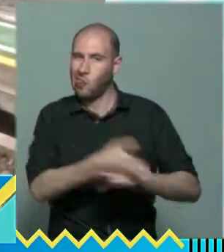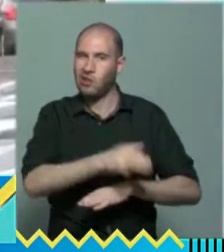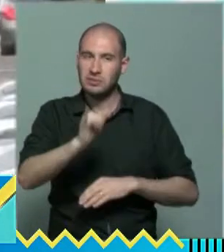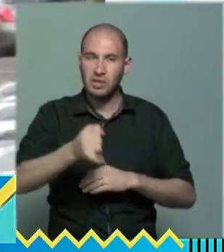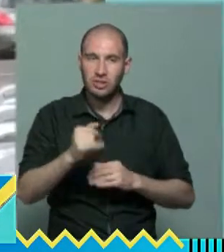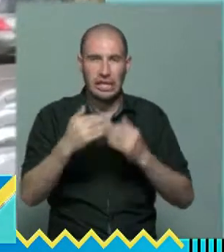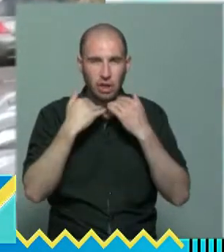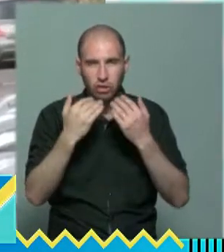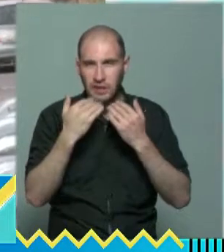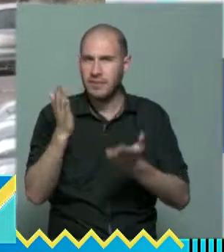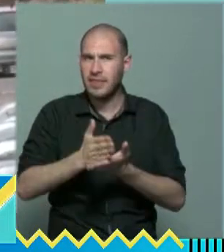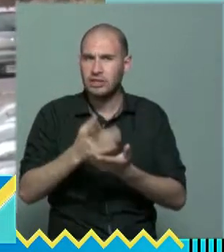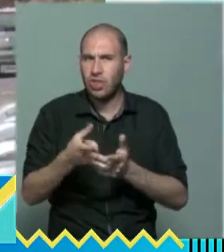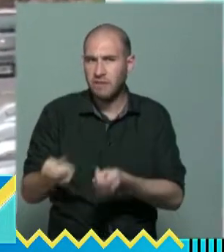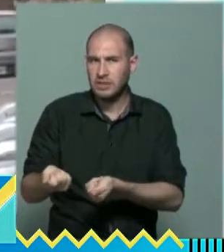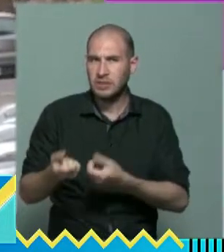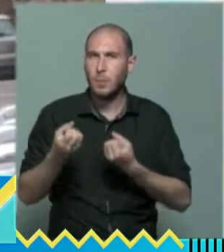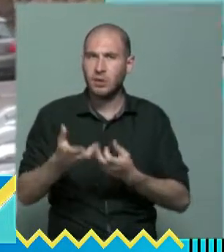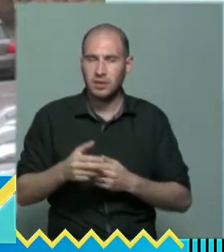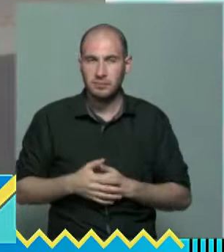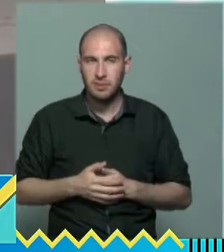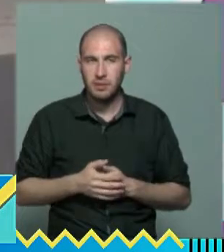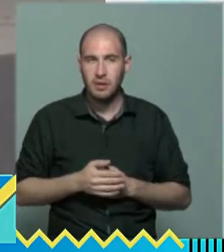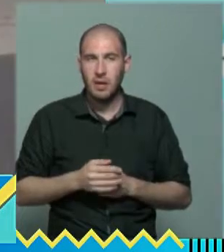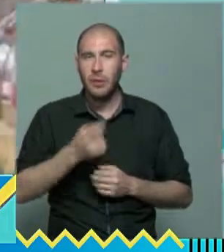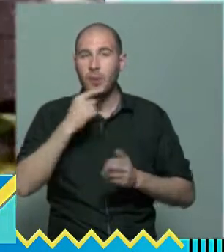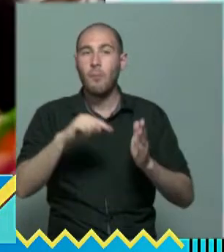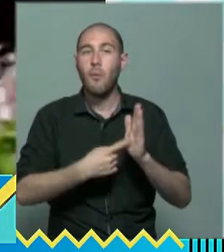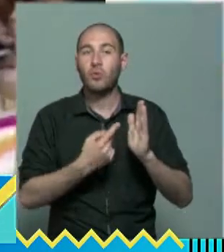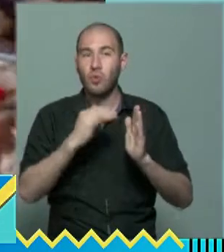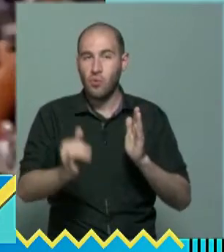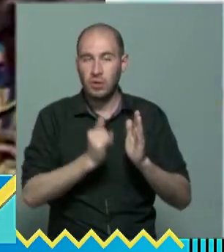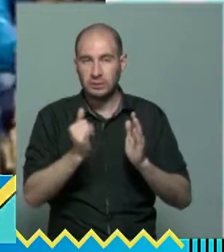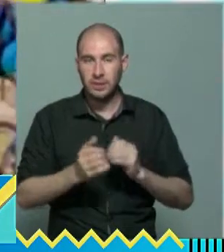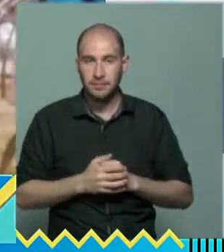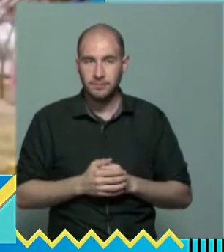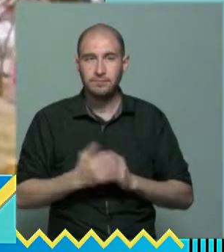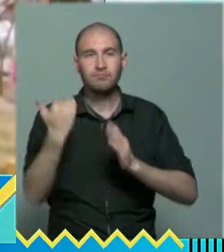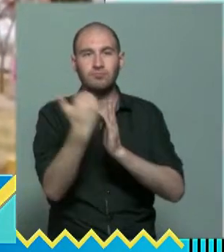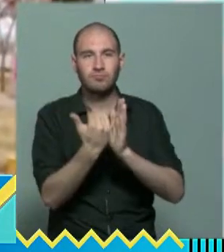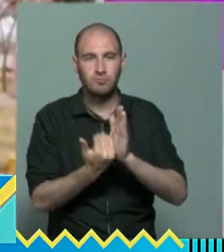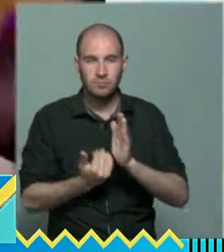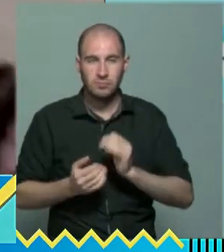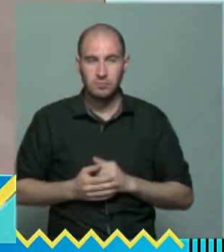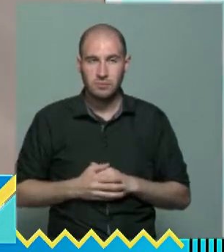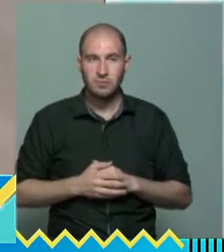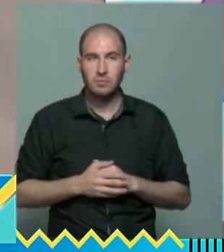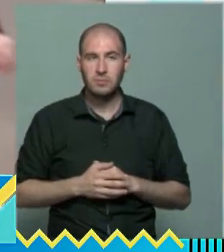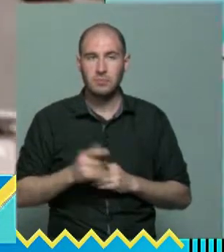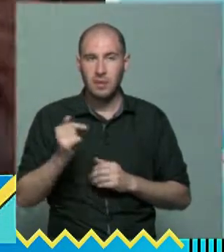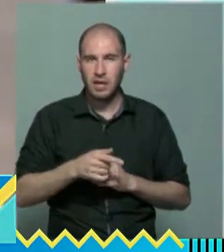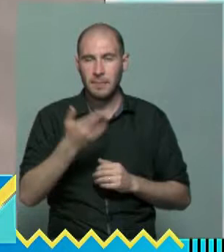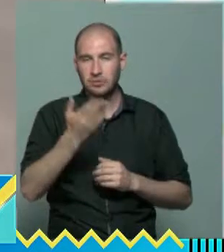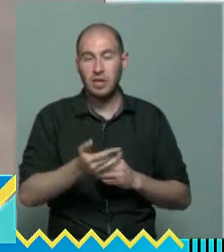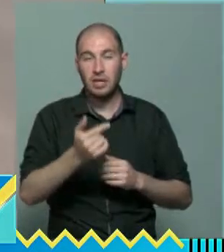no se sabe bien con qué derecho de defensa, porque ponen un artículo donde establece específicamente que se tiene que detener al